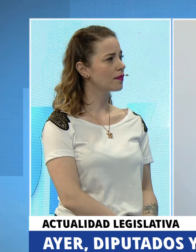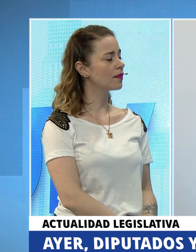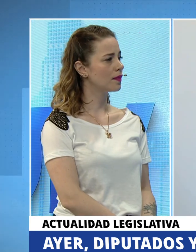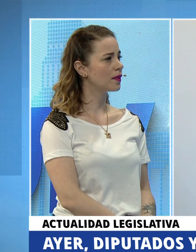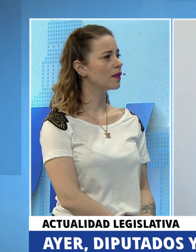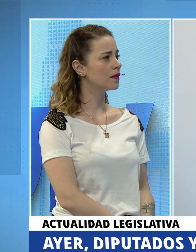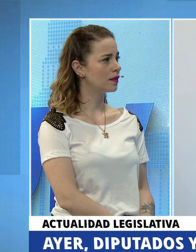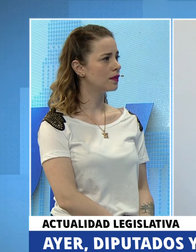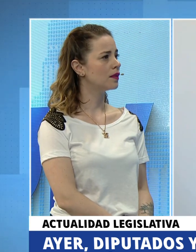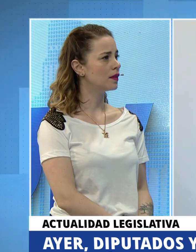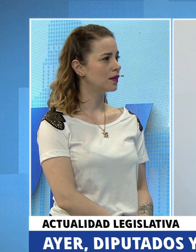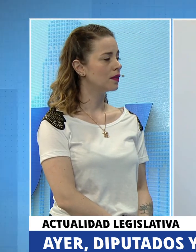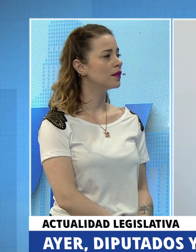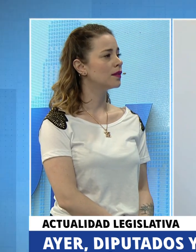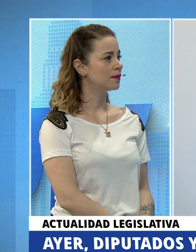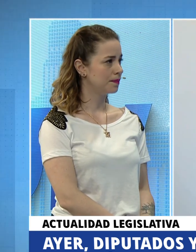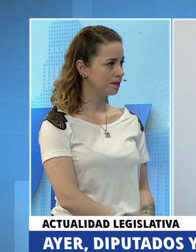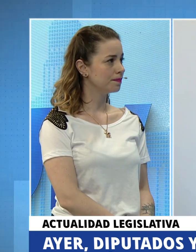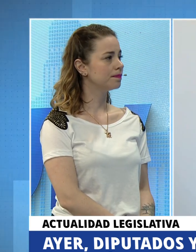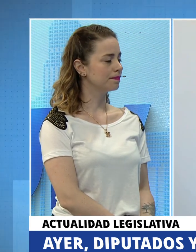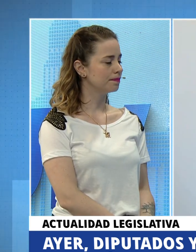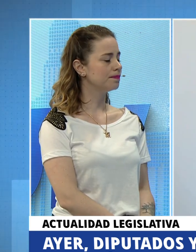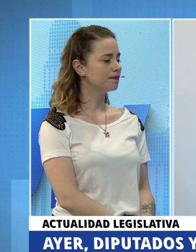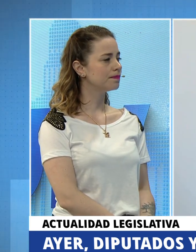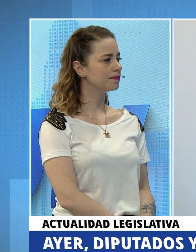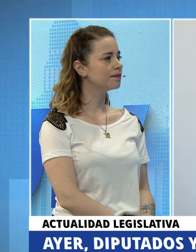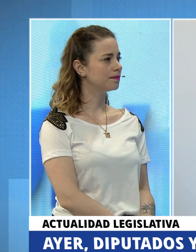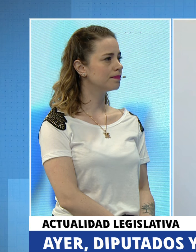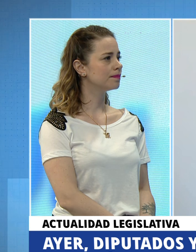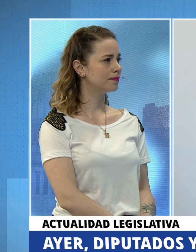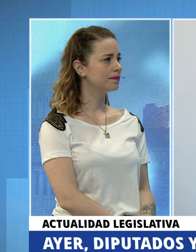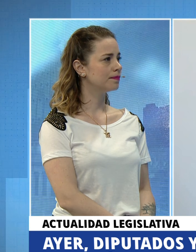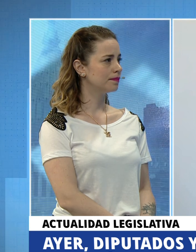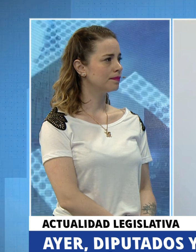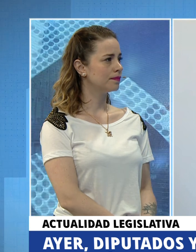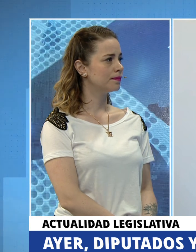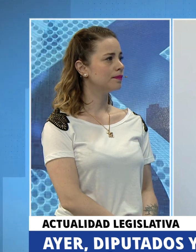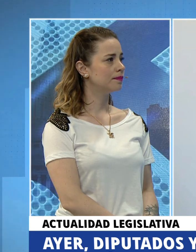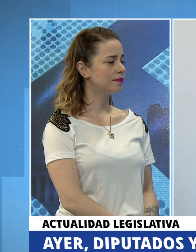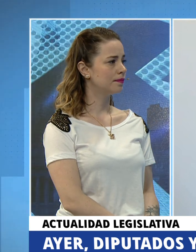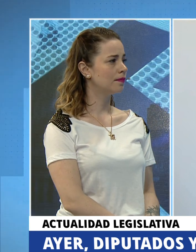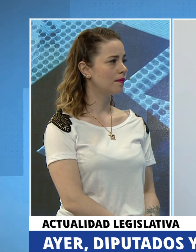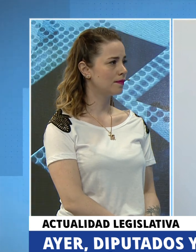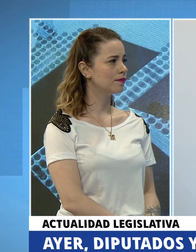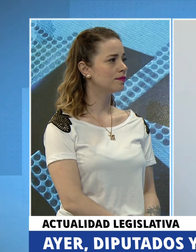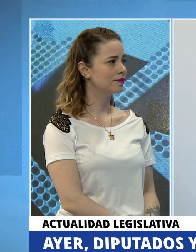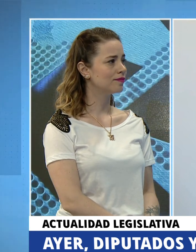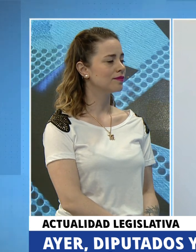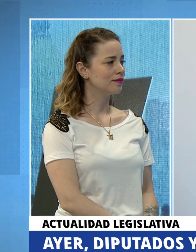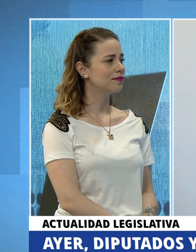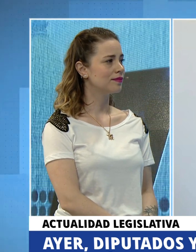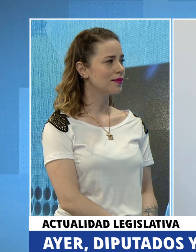prevención del grooming tiene un gustito especial porque son esas leyes donde uno ve a esas madres